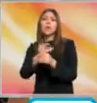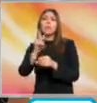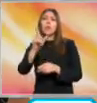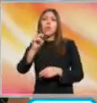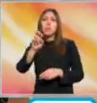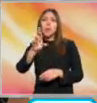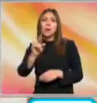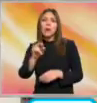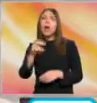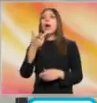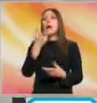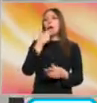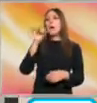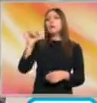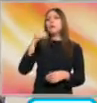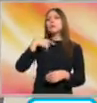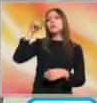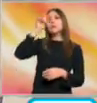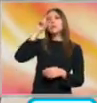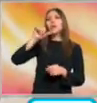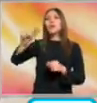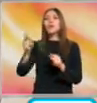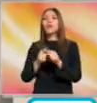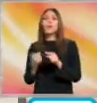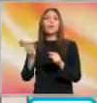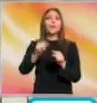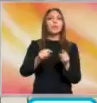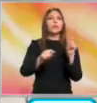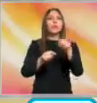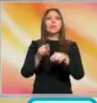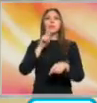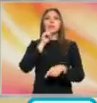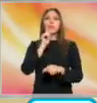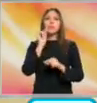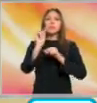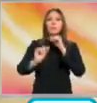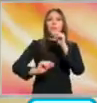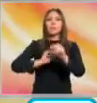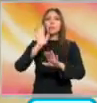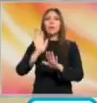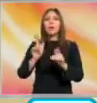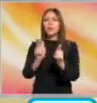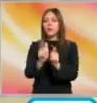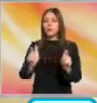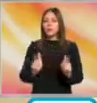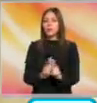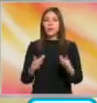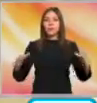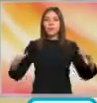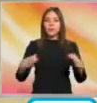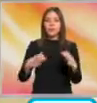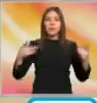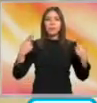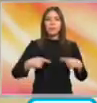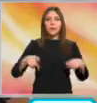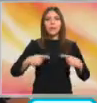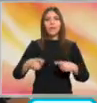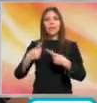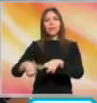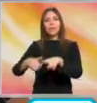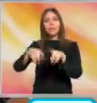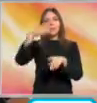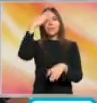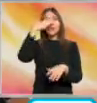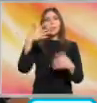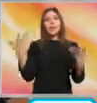final se van haciendo estas recomendaciones de boca en boca. Claro, vas haciendo como clústeres, como grupos de personas. Como una sociedad a lo mejor